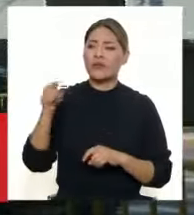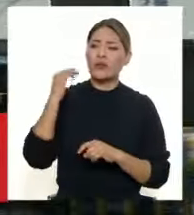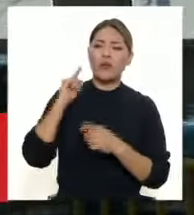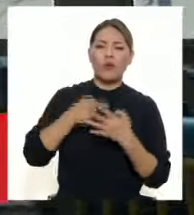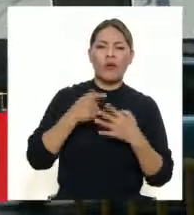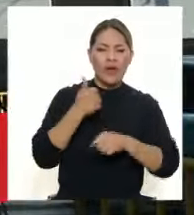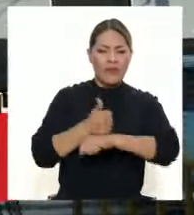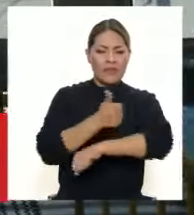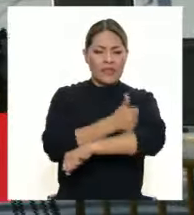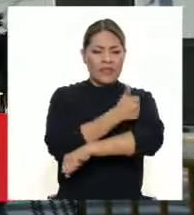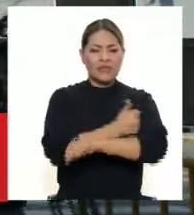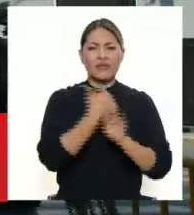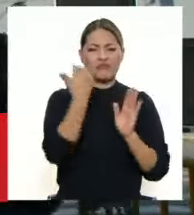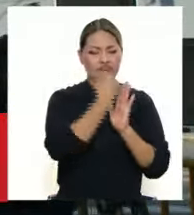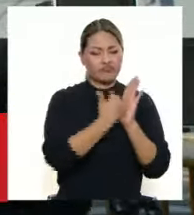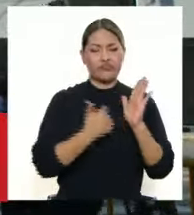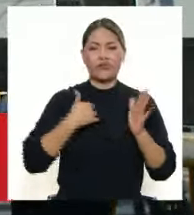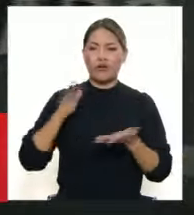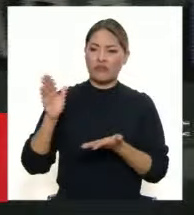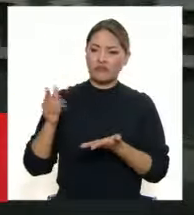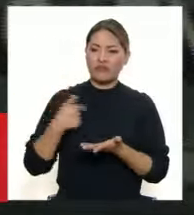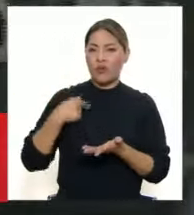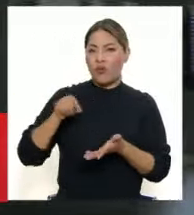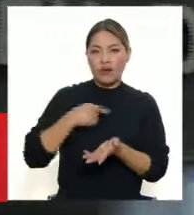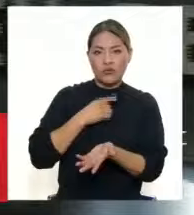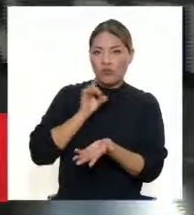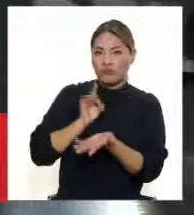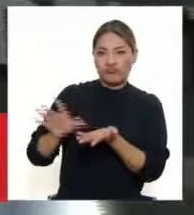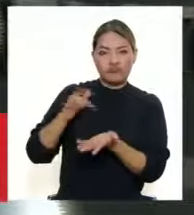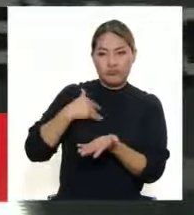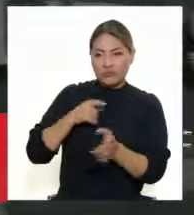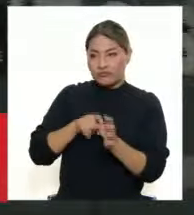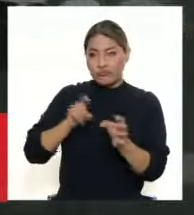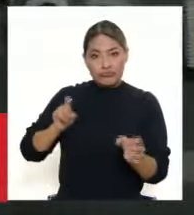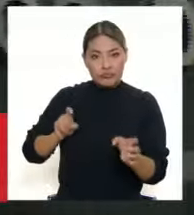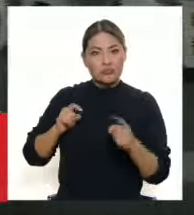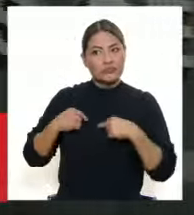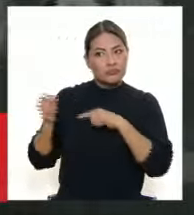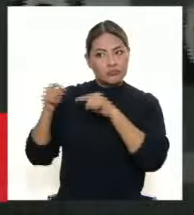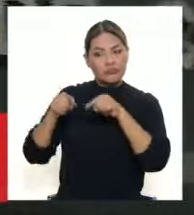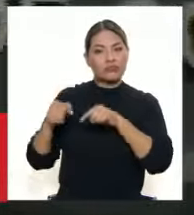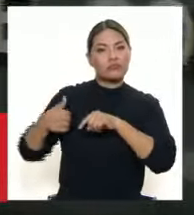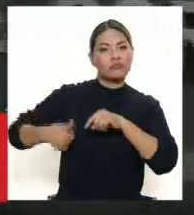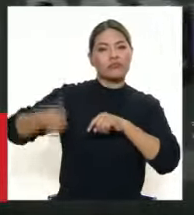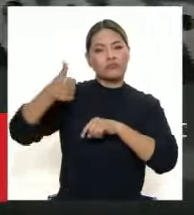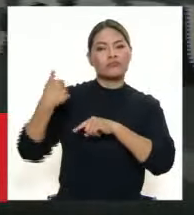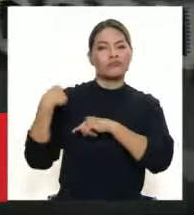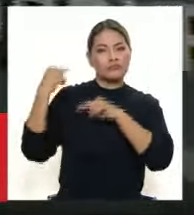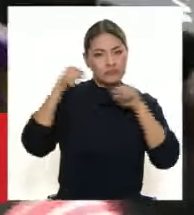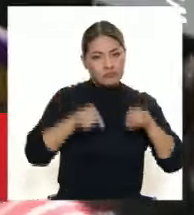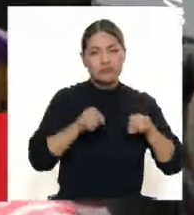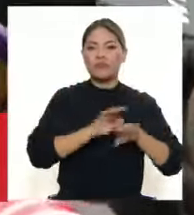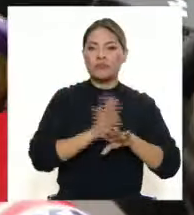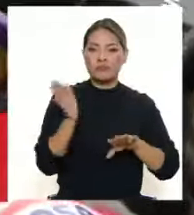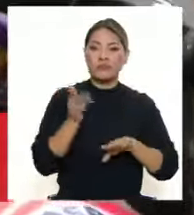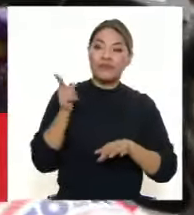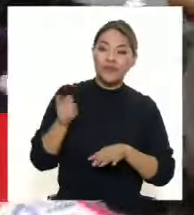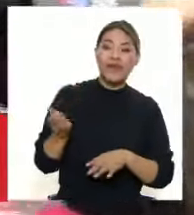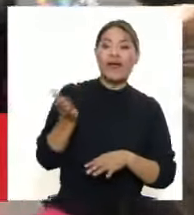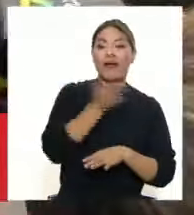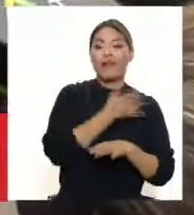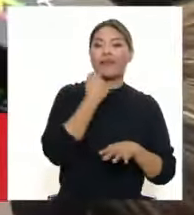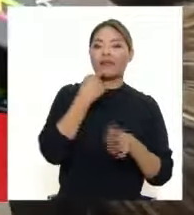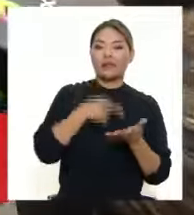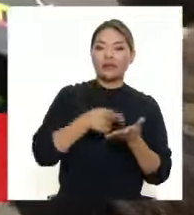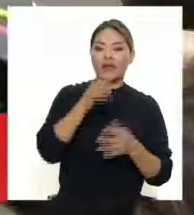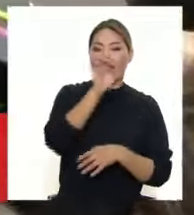procedimiento administrativo en su destitución, más no reinstalarlo como jefe policial. Recordemos que Angulo Tejada pasó a